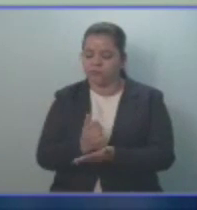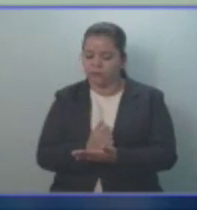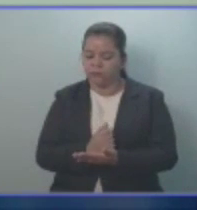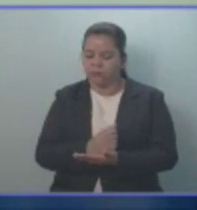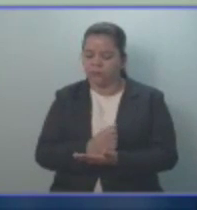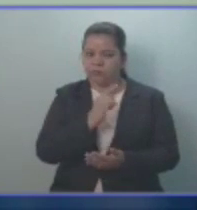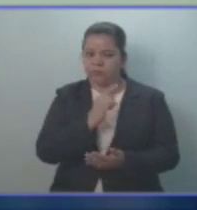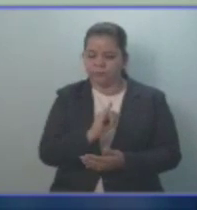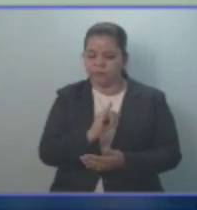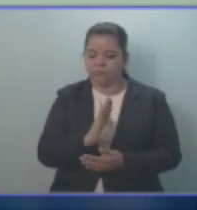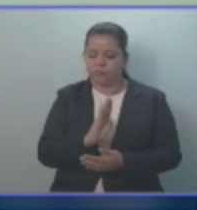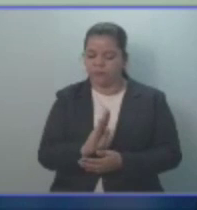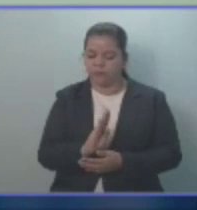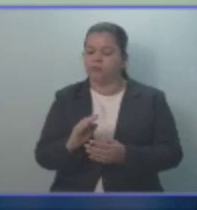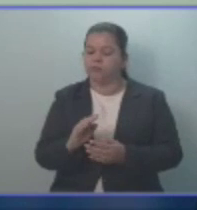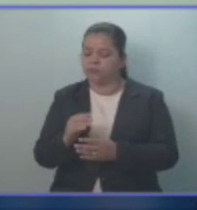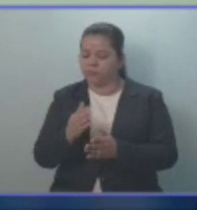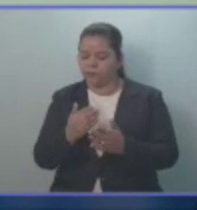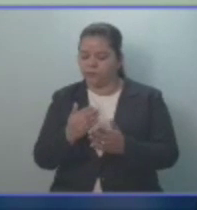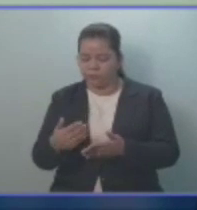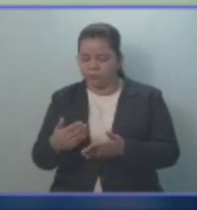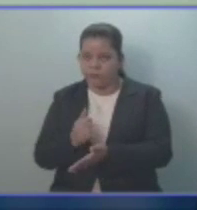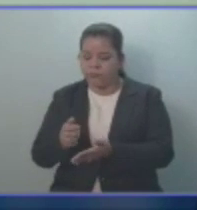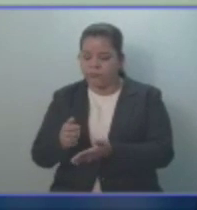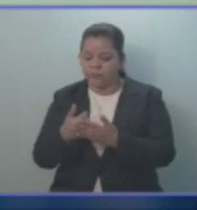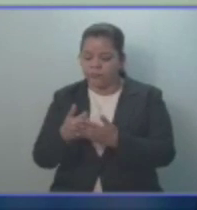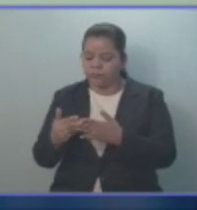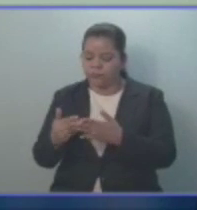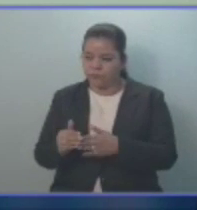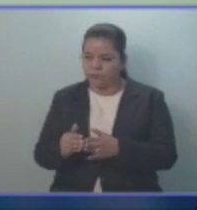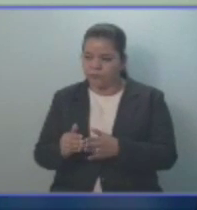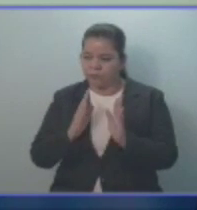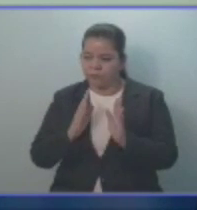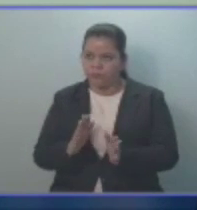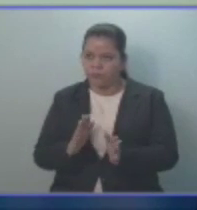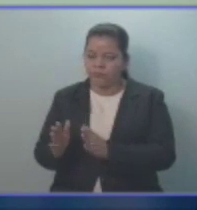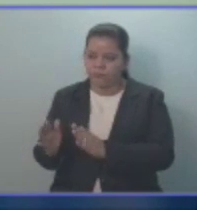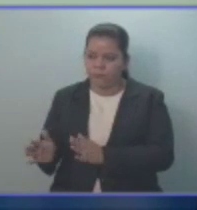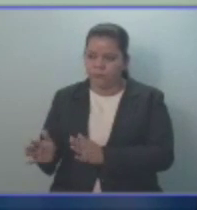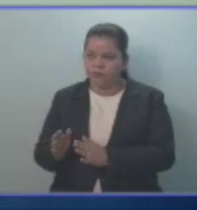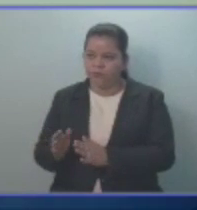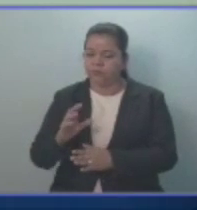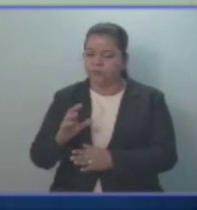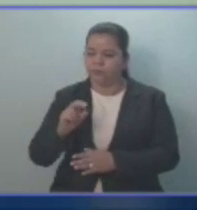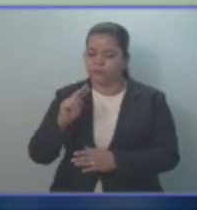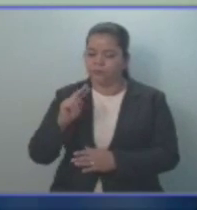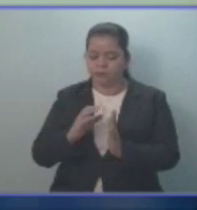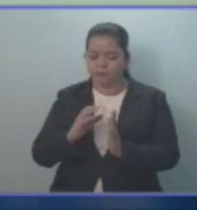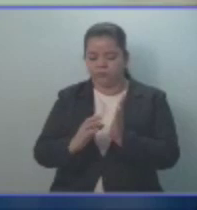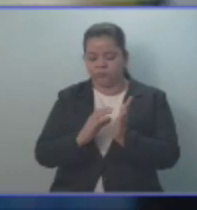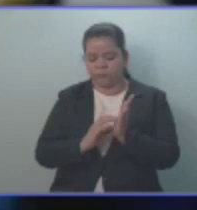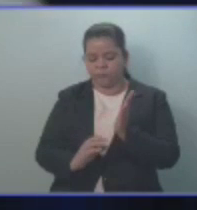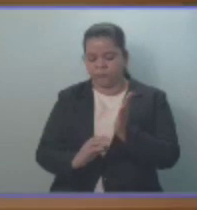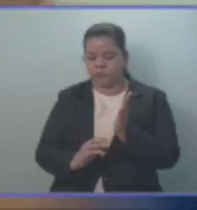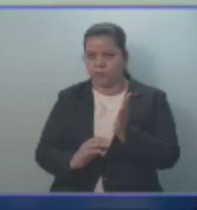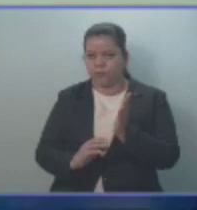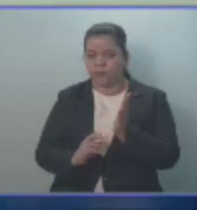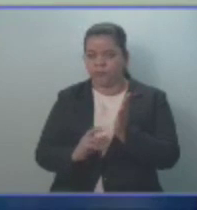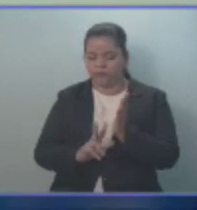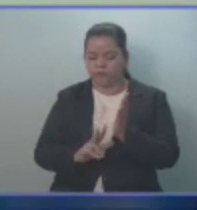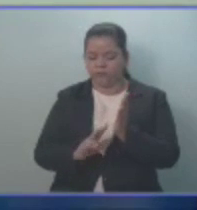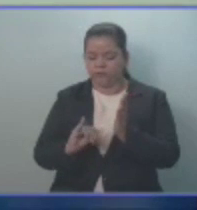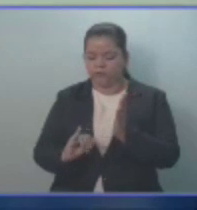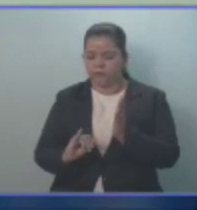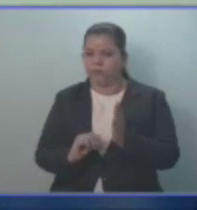IB. Impuestos en categorías distintas a las referidas en el subpárrafo